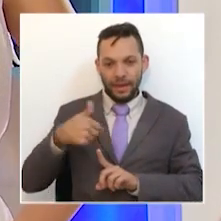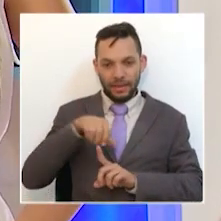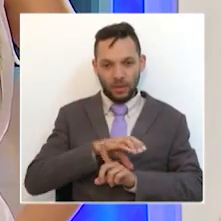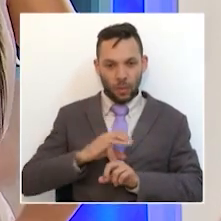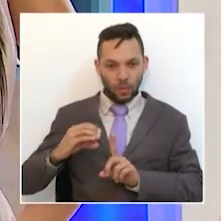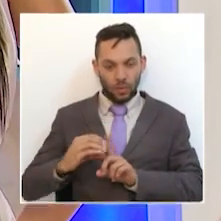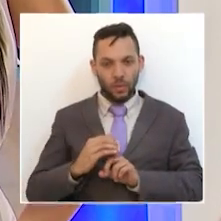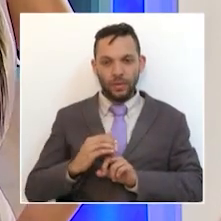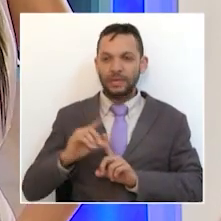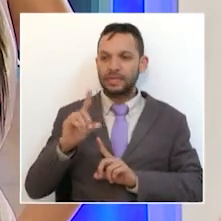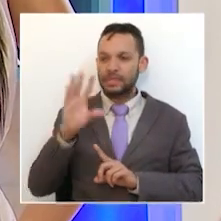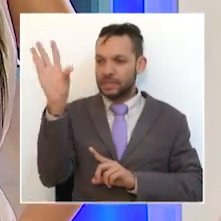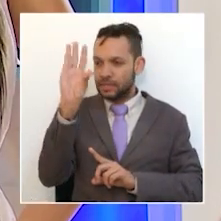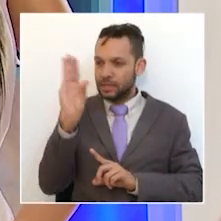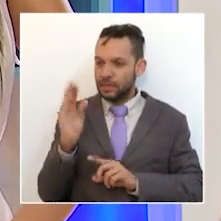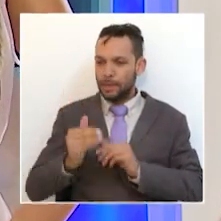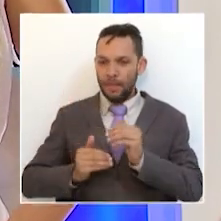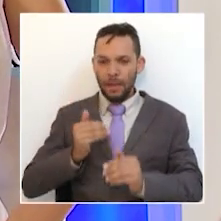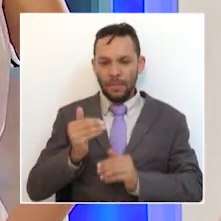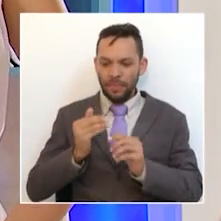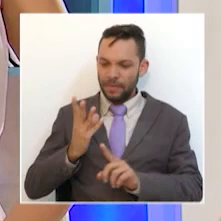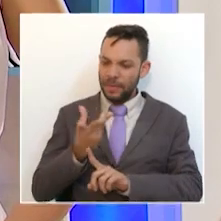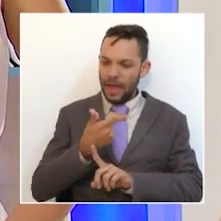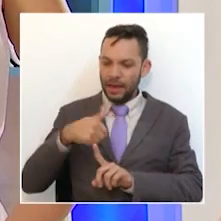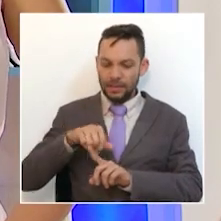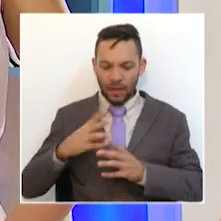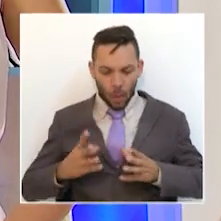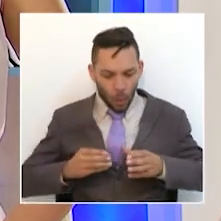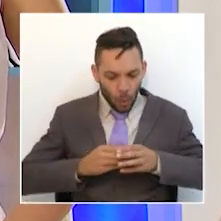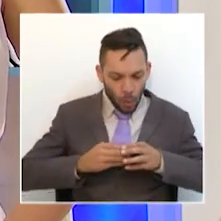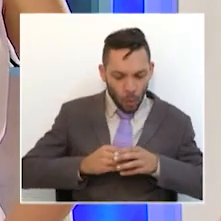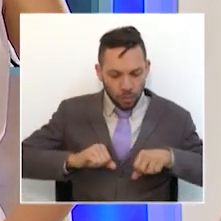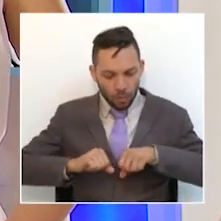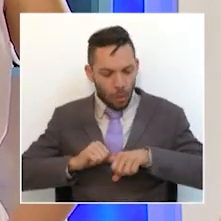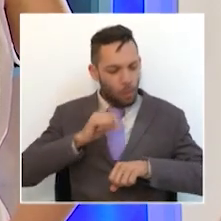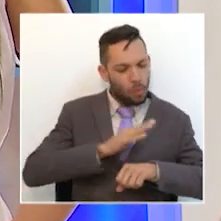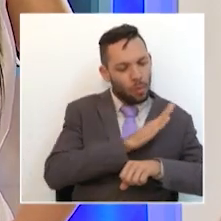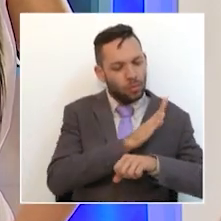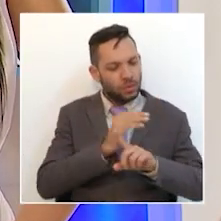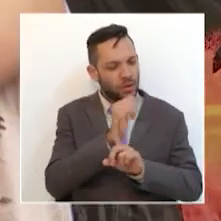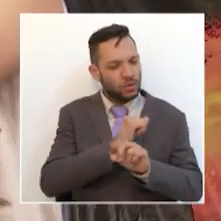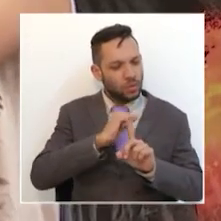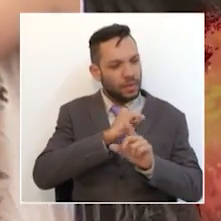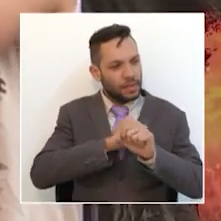departamento del Quindío. Hoy les contamos sobre Artec, un colectivo musical que está haciendo un aporte social.